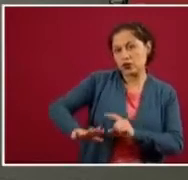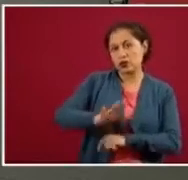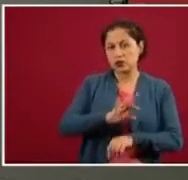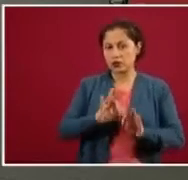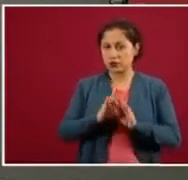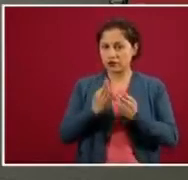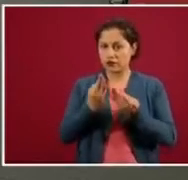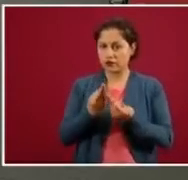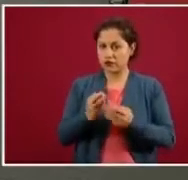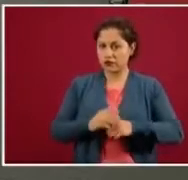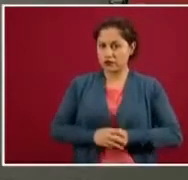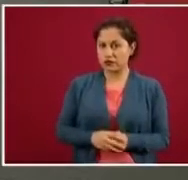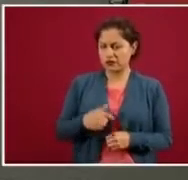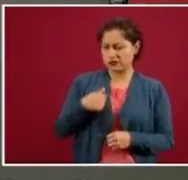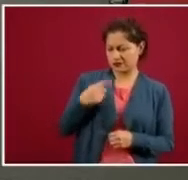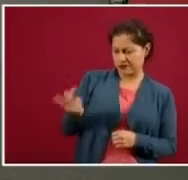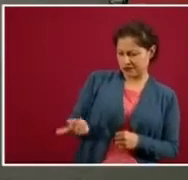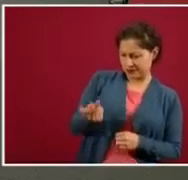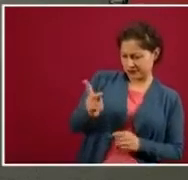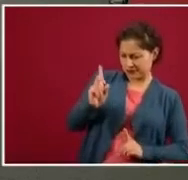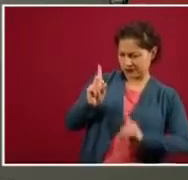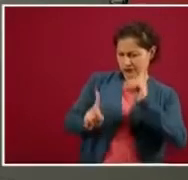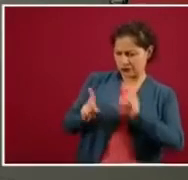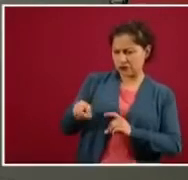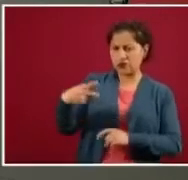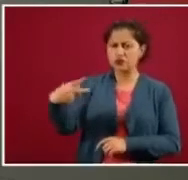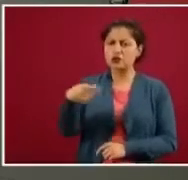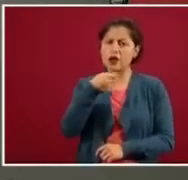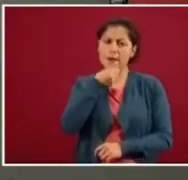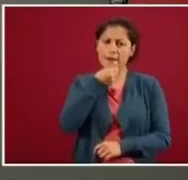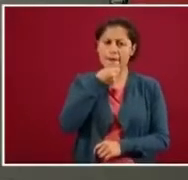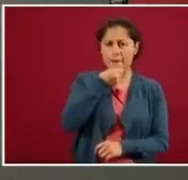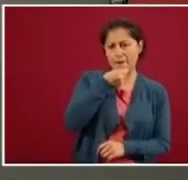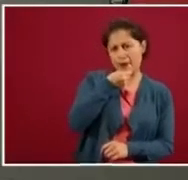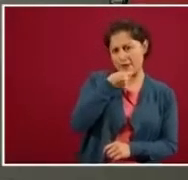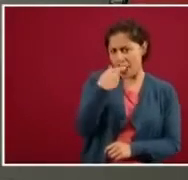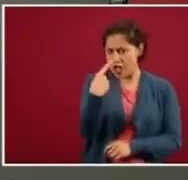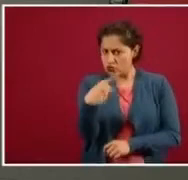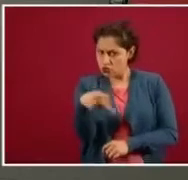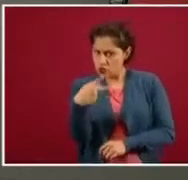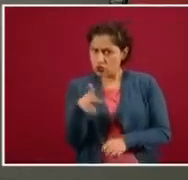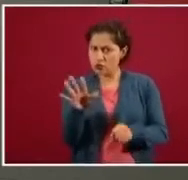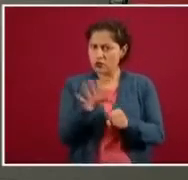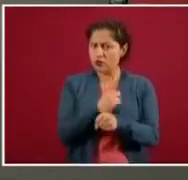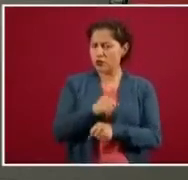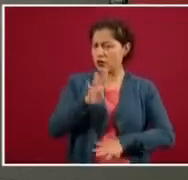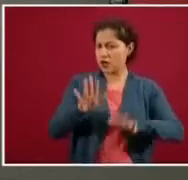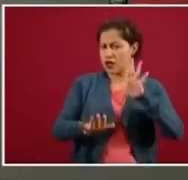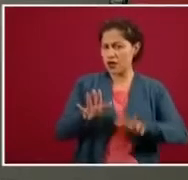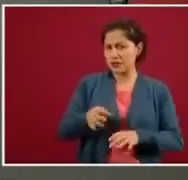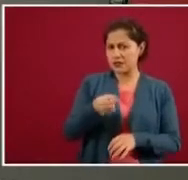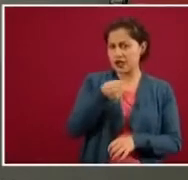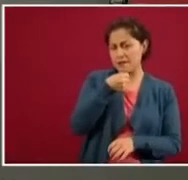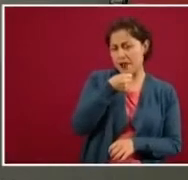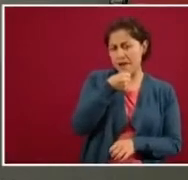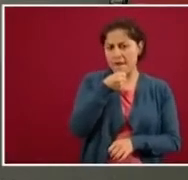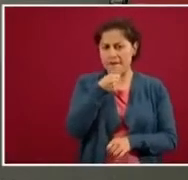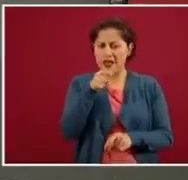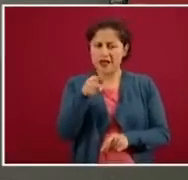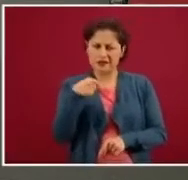tener un micrófono personalizado, un gabalier? Lo veo para también. A veces sí, a veces lo veo también tocándose, rascándose